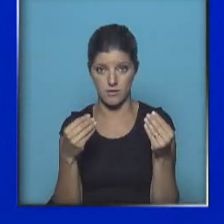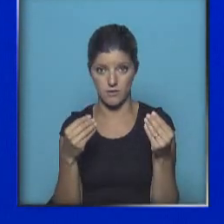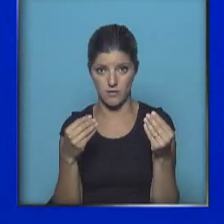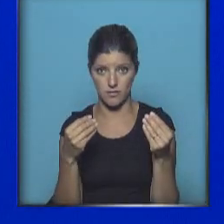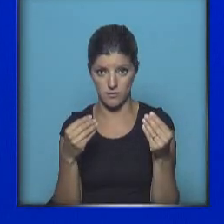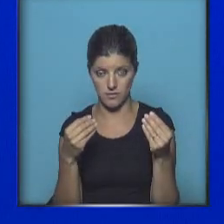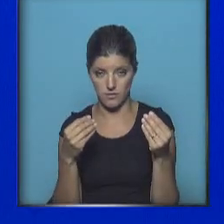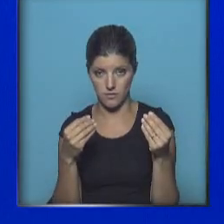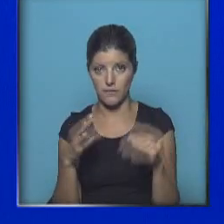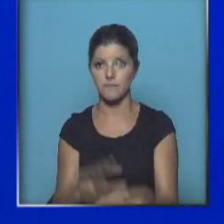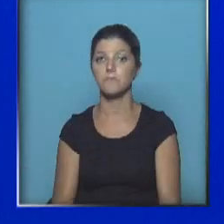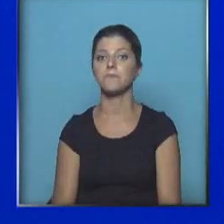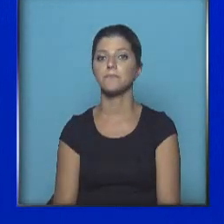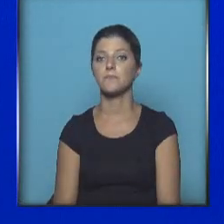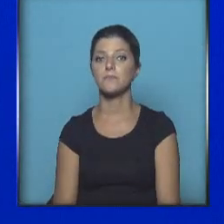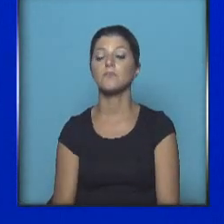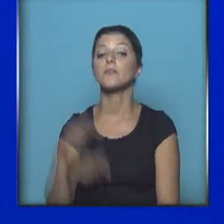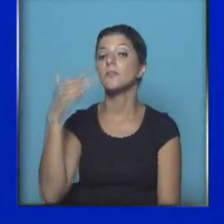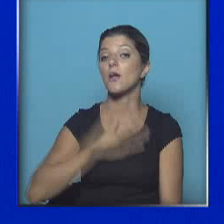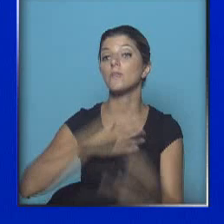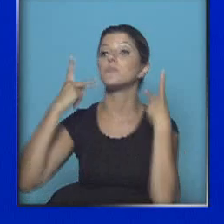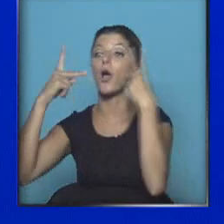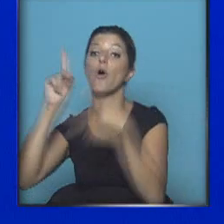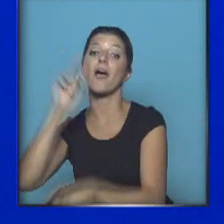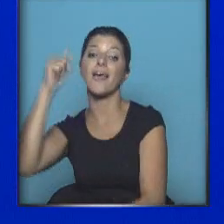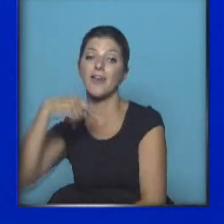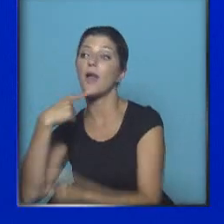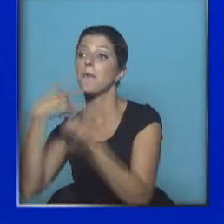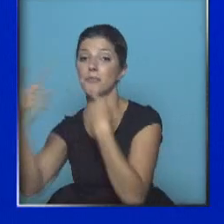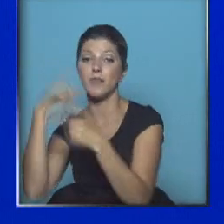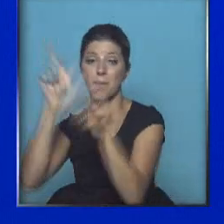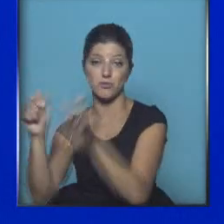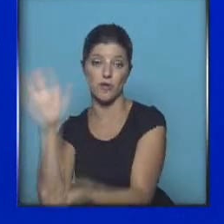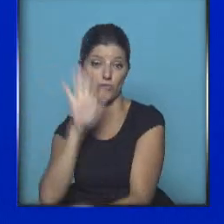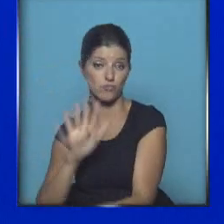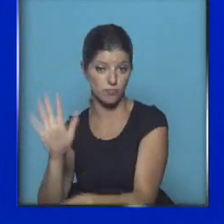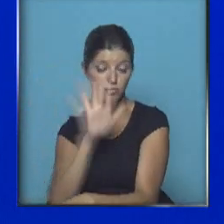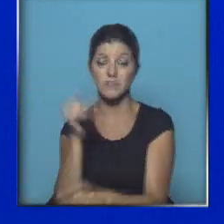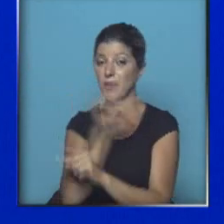ha viajado a Irán a interrogar a los sospechosos, ni